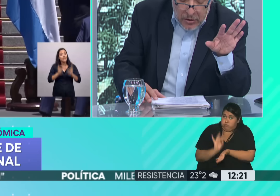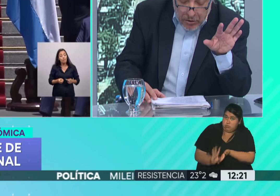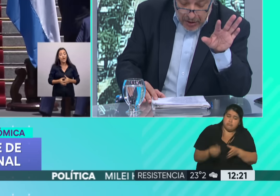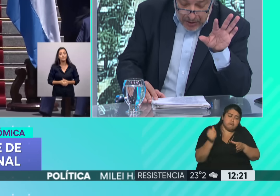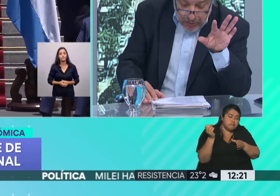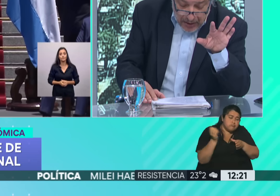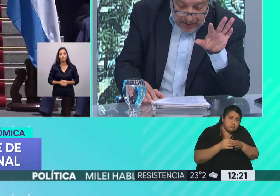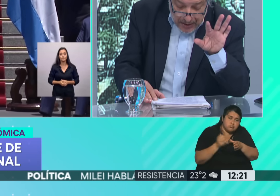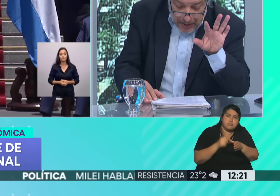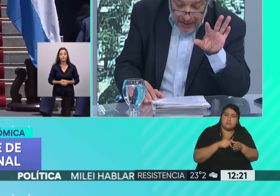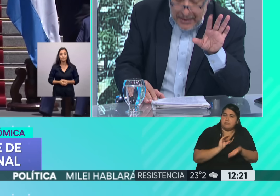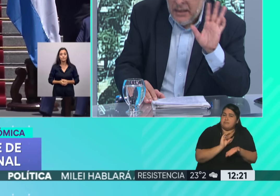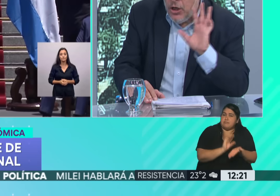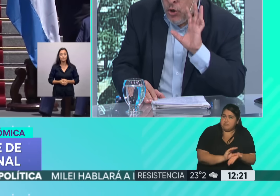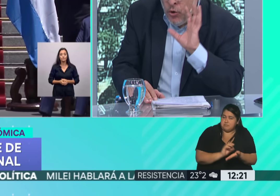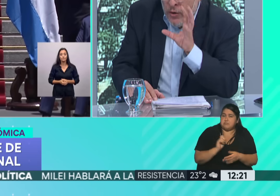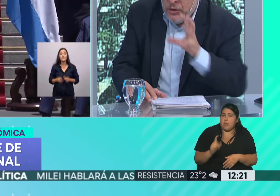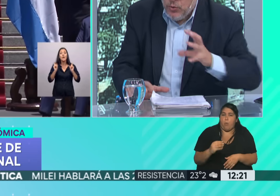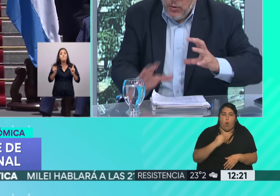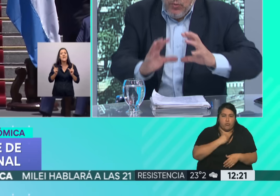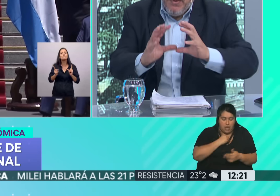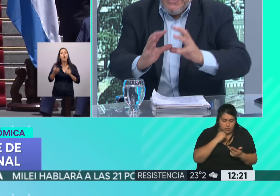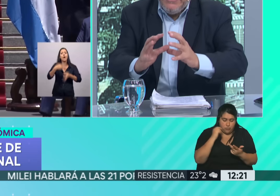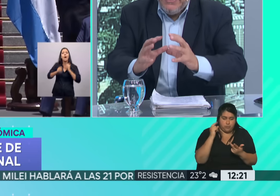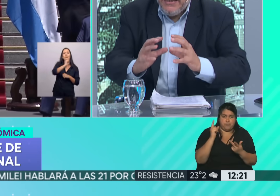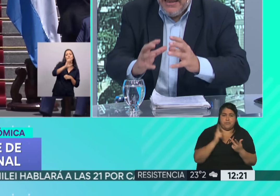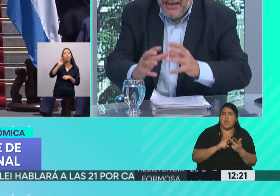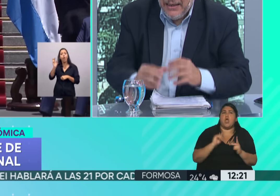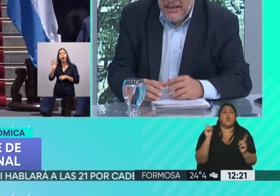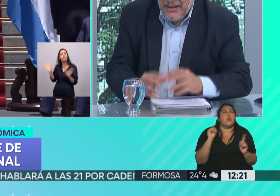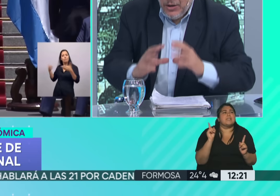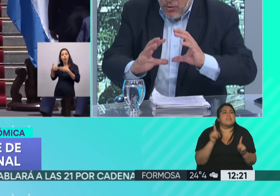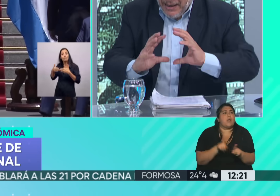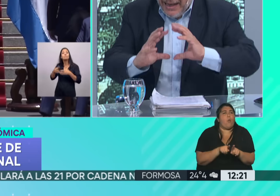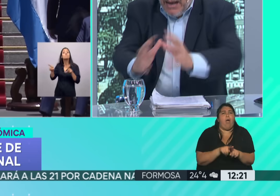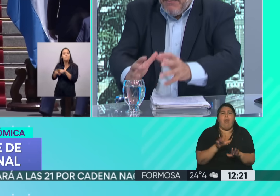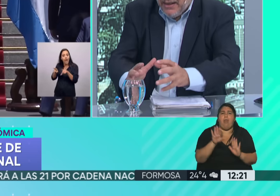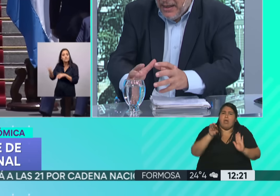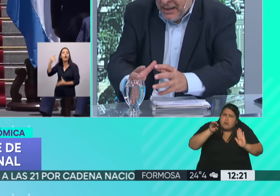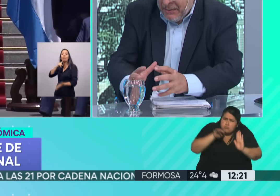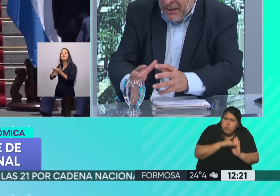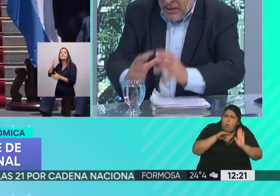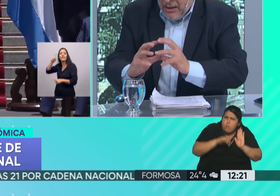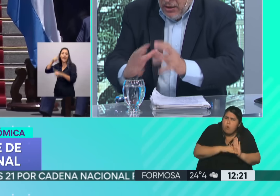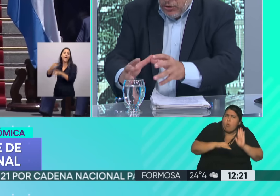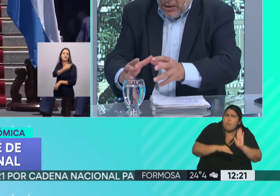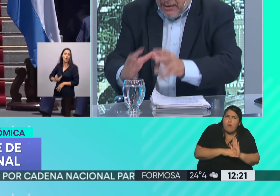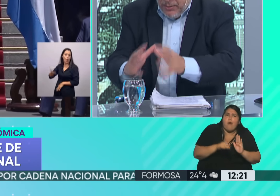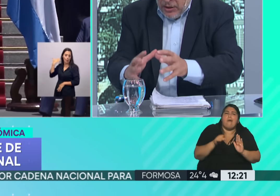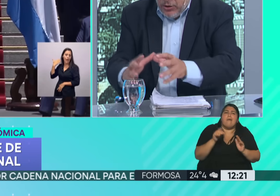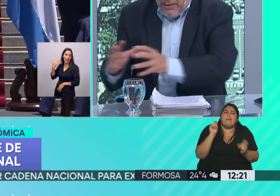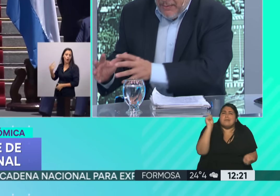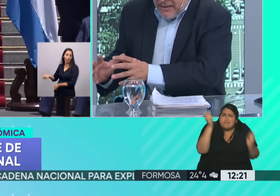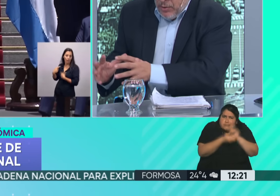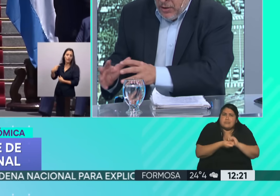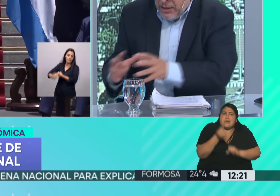voluntario según se establece no es un paquete de de normas que cambi el régimen laboral totalmente